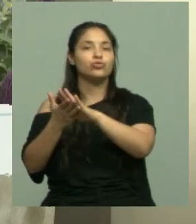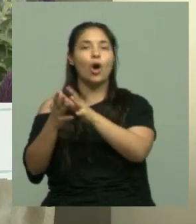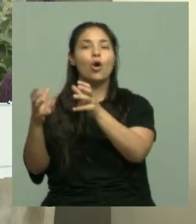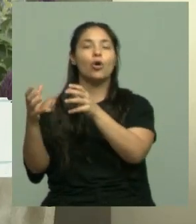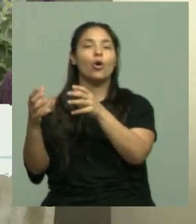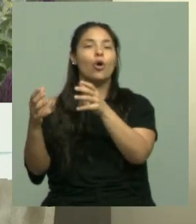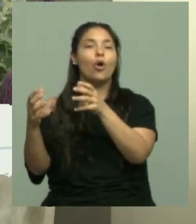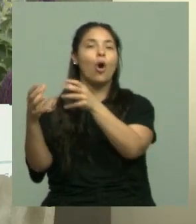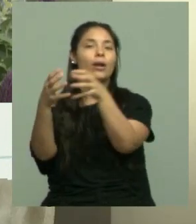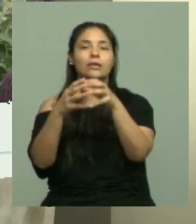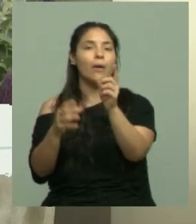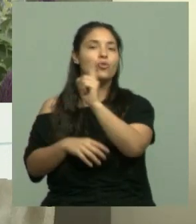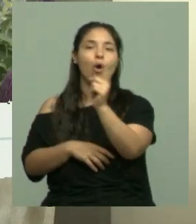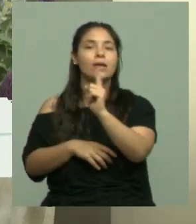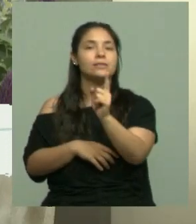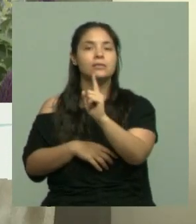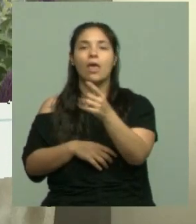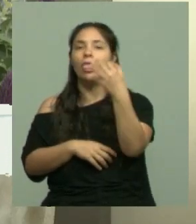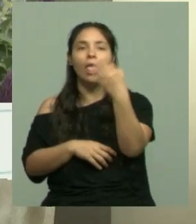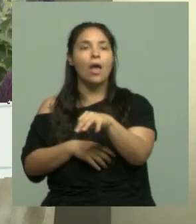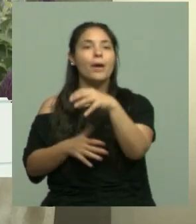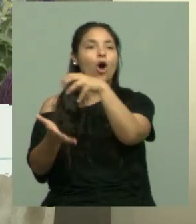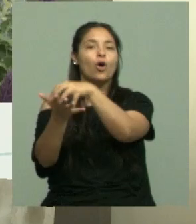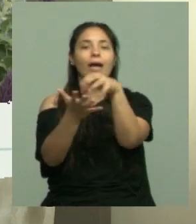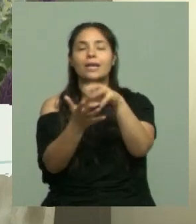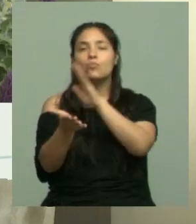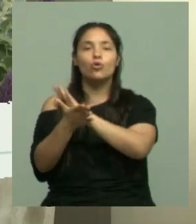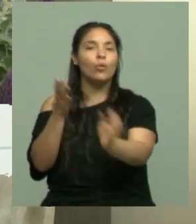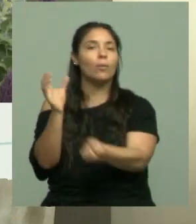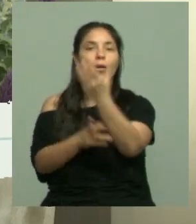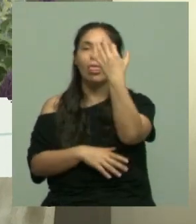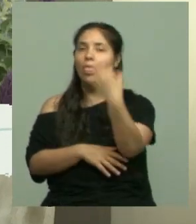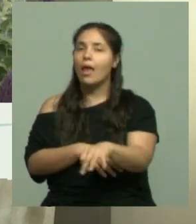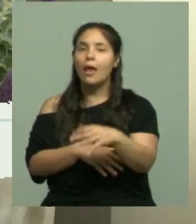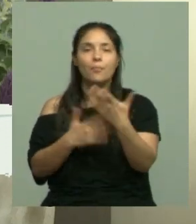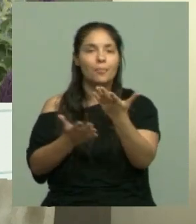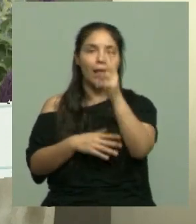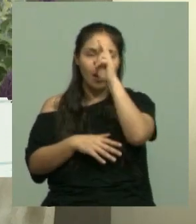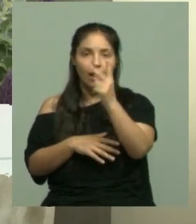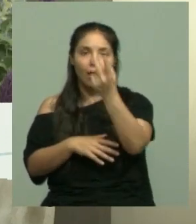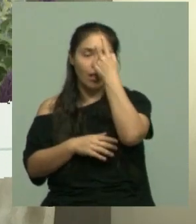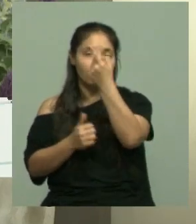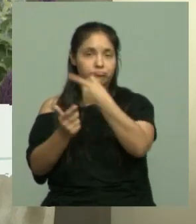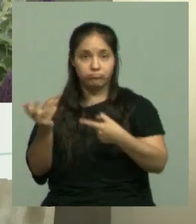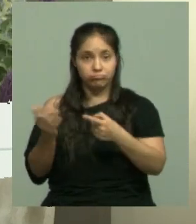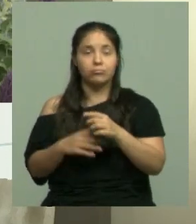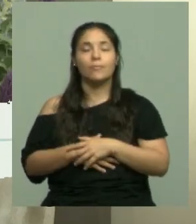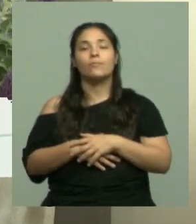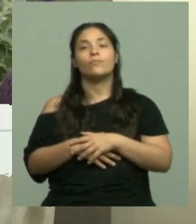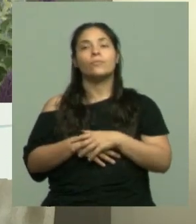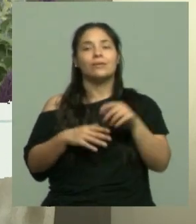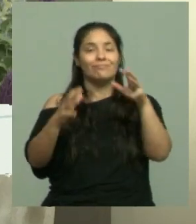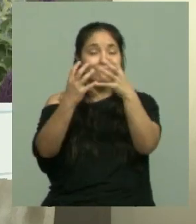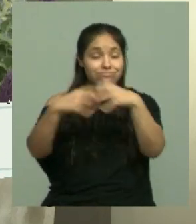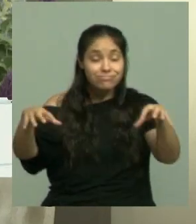hay que generar nuevos organismos que piensen diferente. Digo, ¿es algo que vos entendés desde tu óptica se va a incrementar